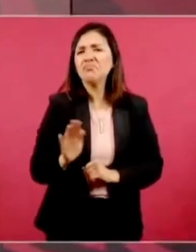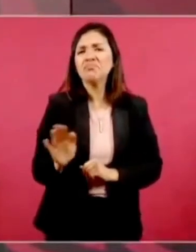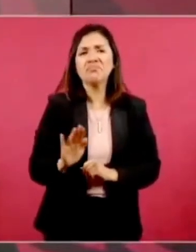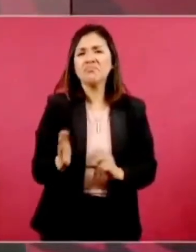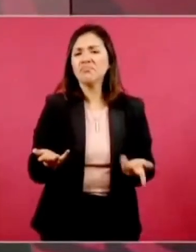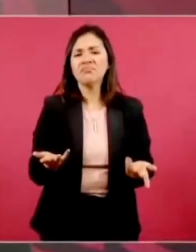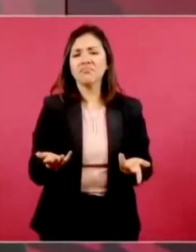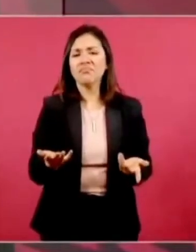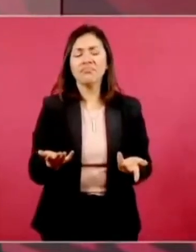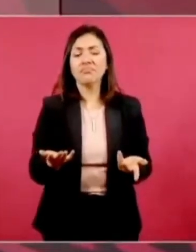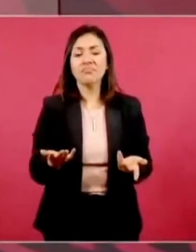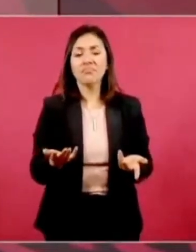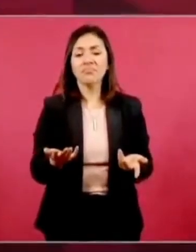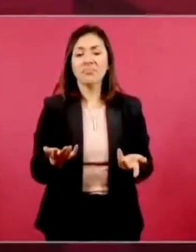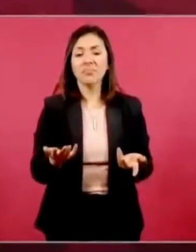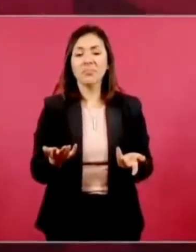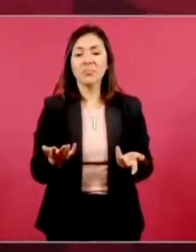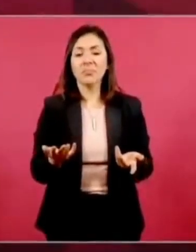Es